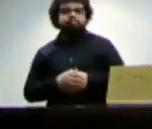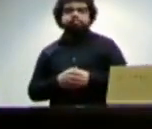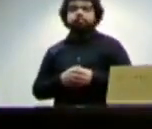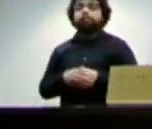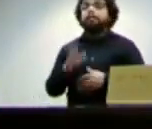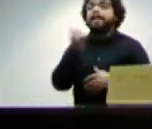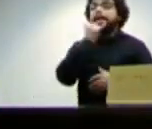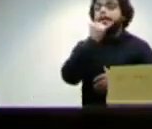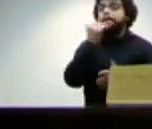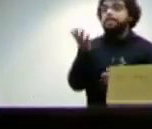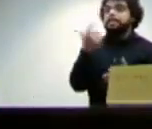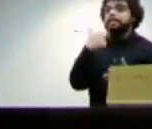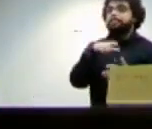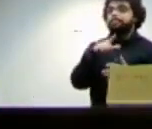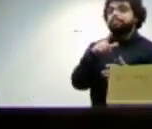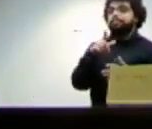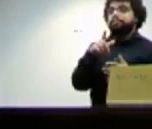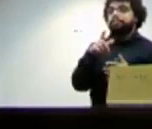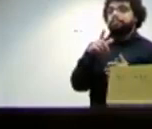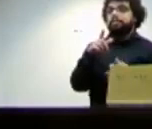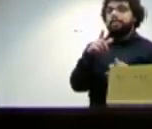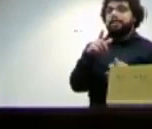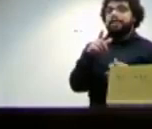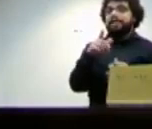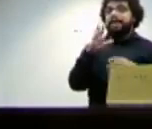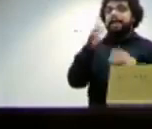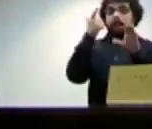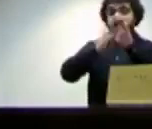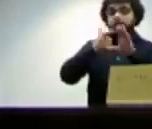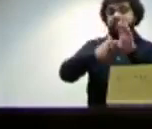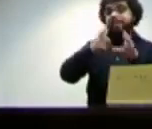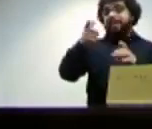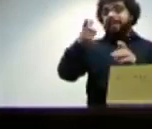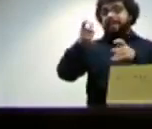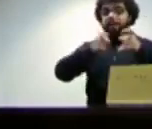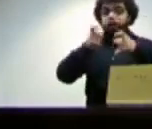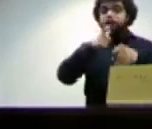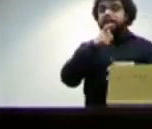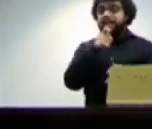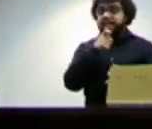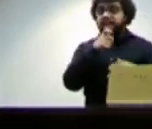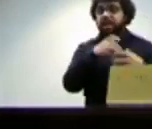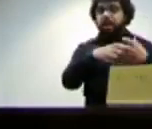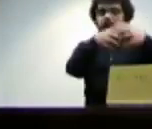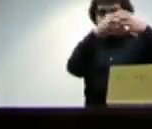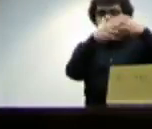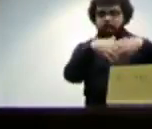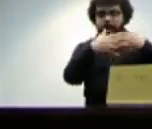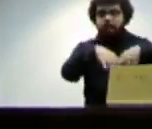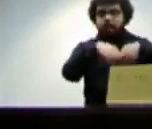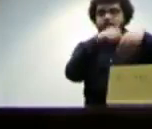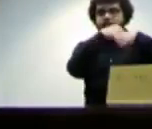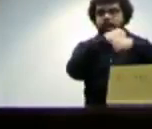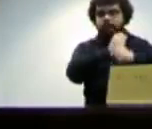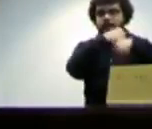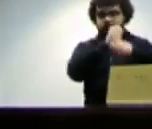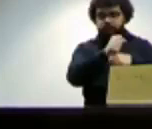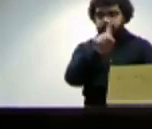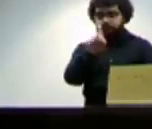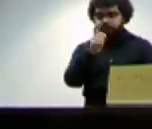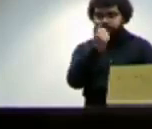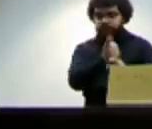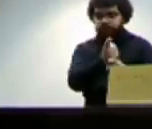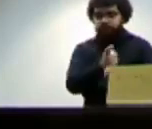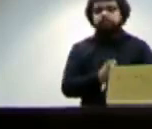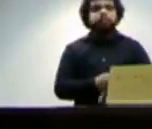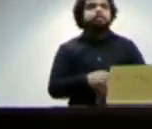se supone que el combustible lo maneja generación. Correcto. El combustible lo compramos nosotros. Se